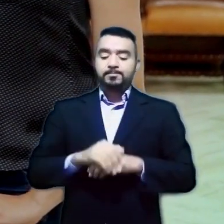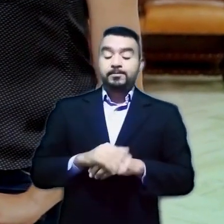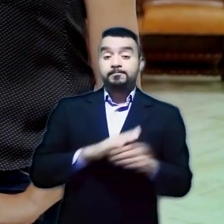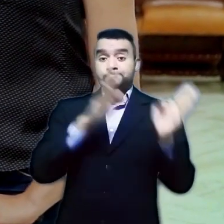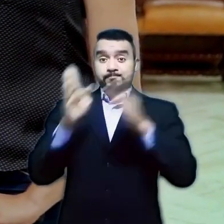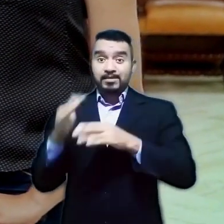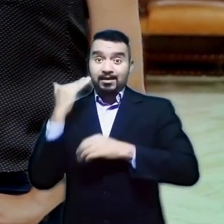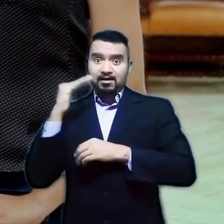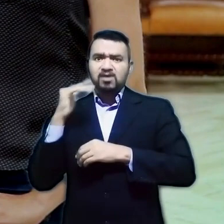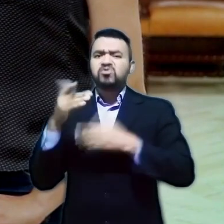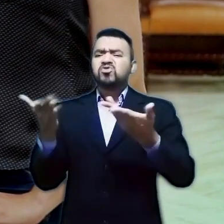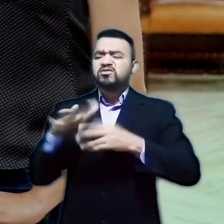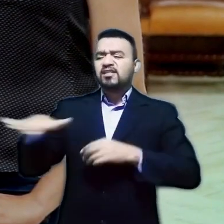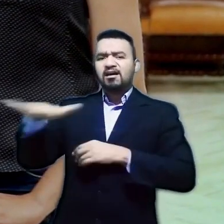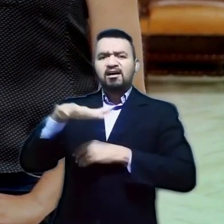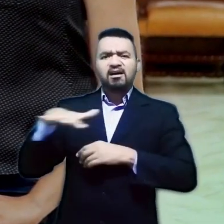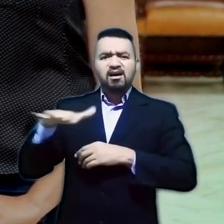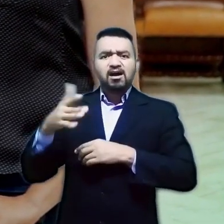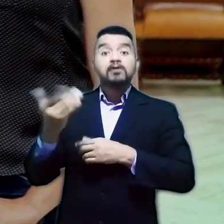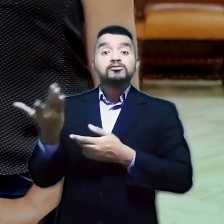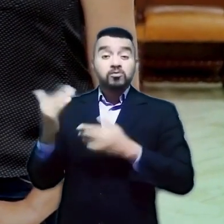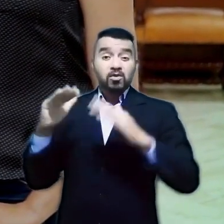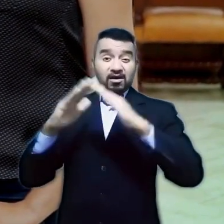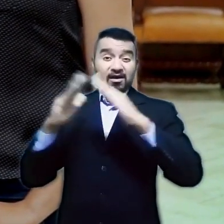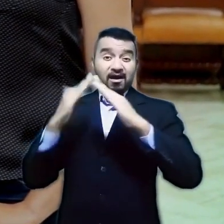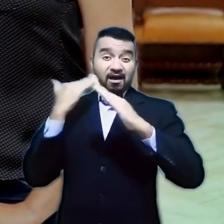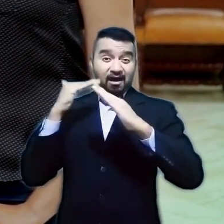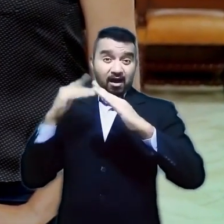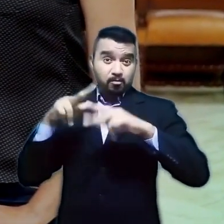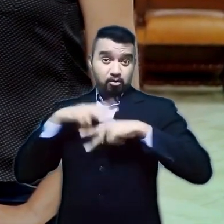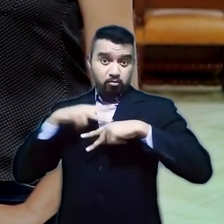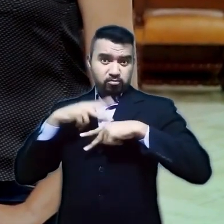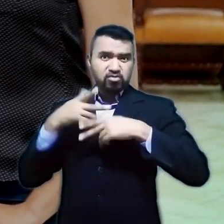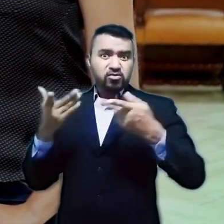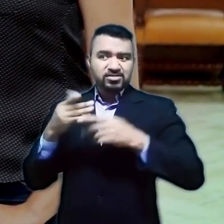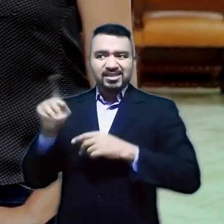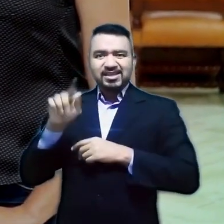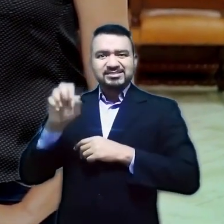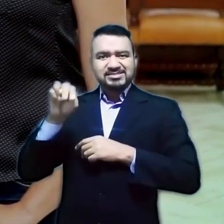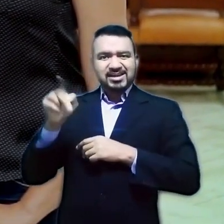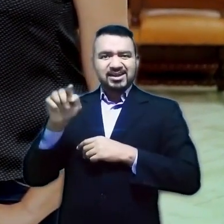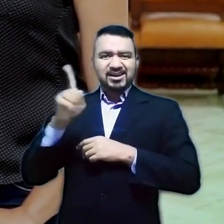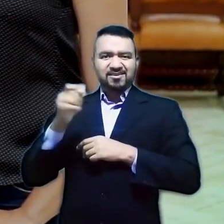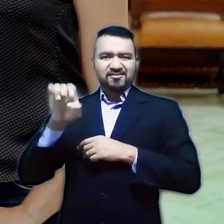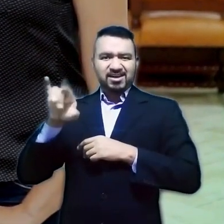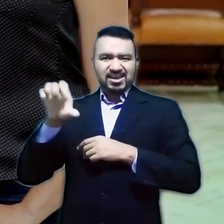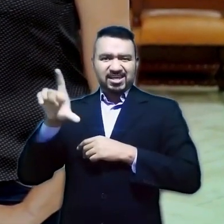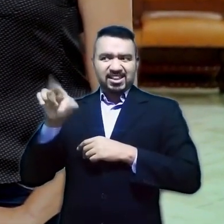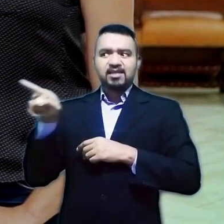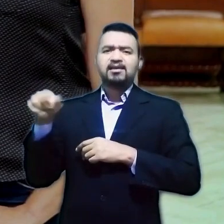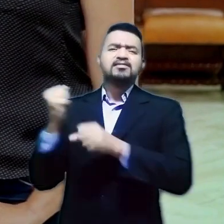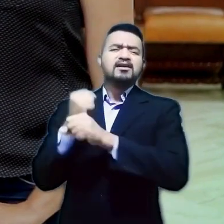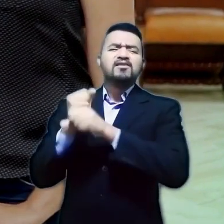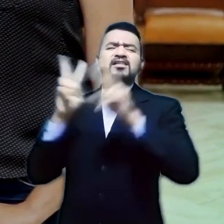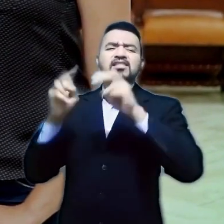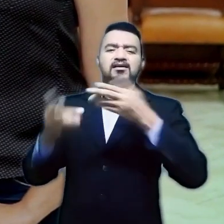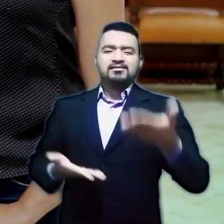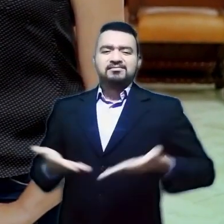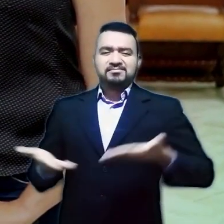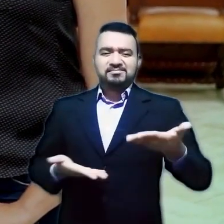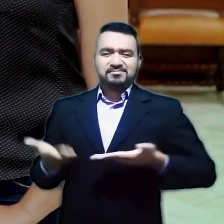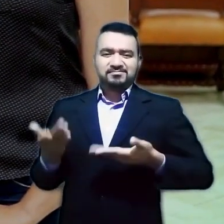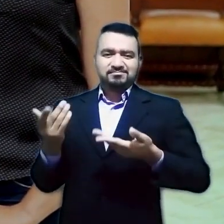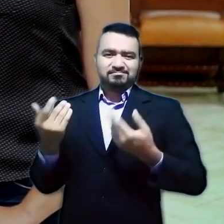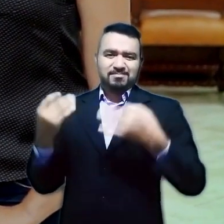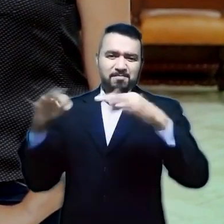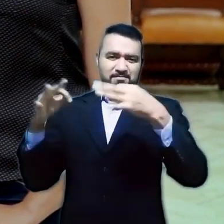JPG en La Mina, pero su propietaria vive en el barrio San Rafael. La Fonda de Chila,